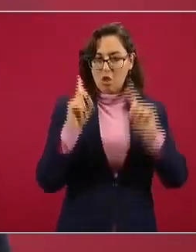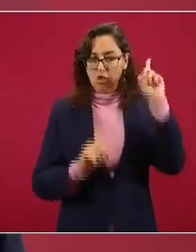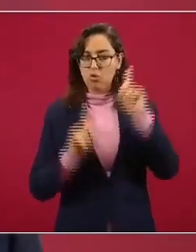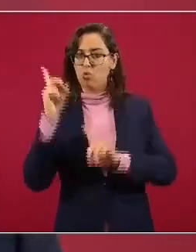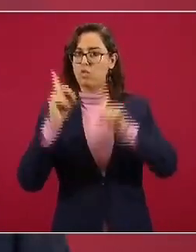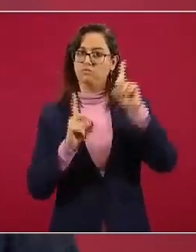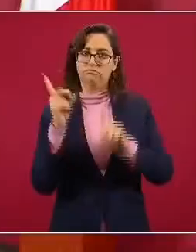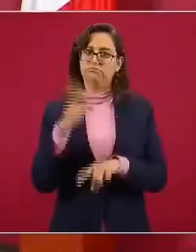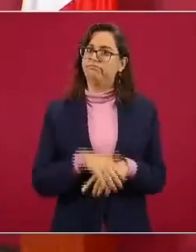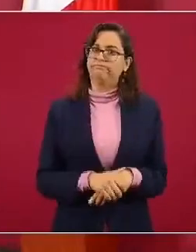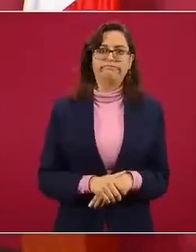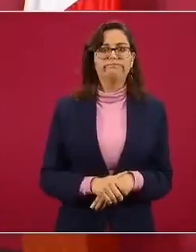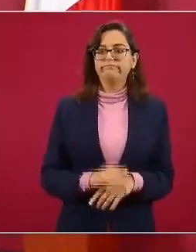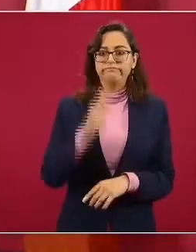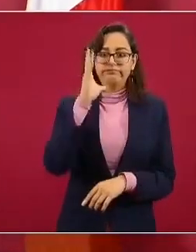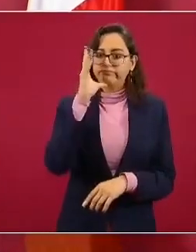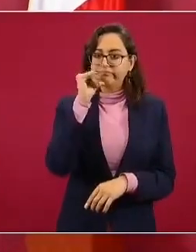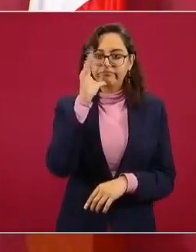Entonces,